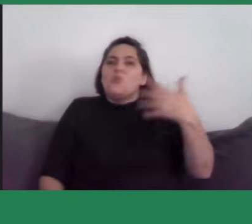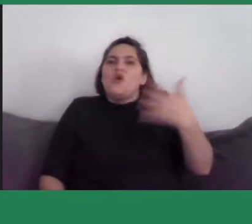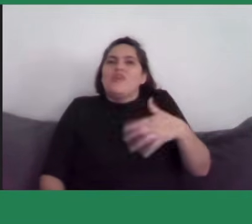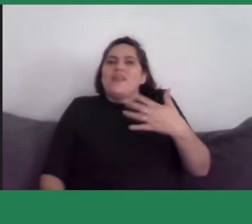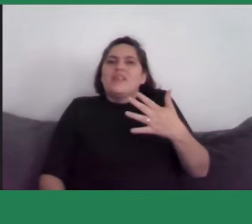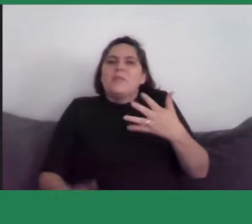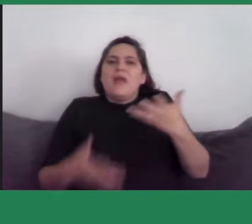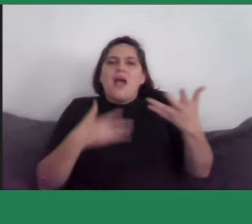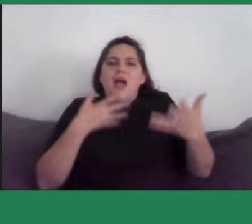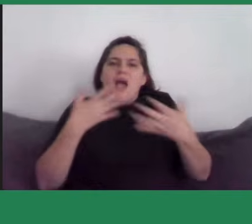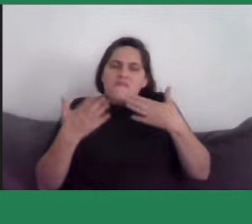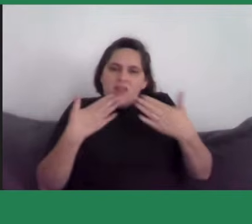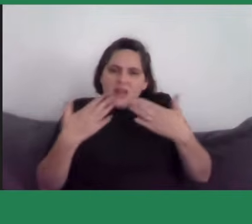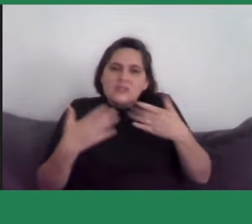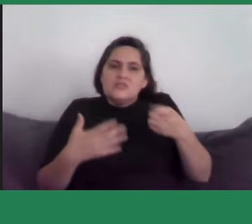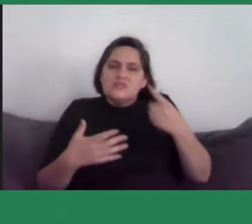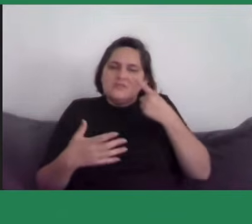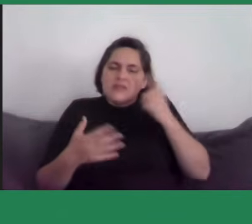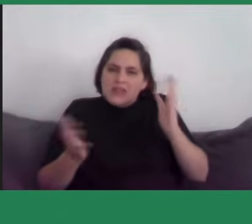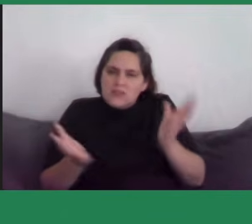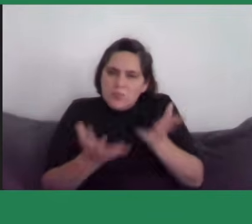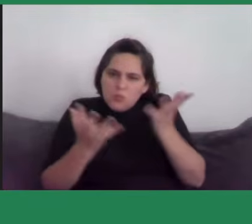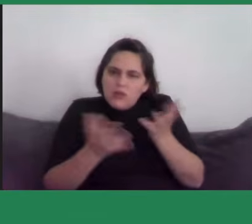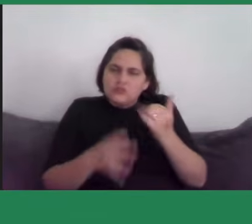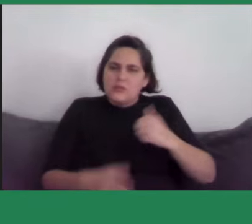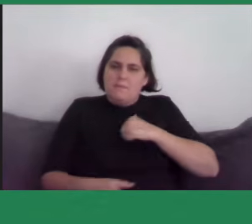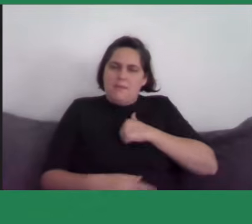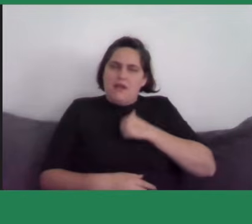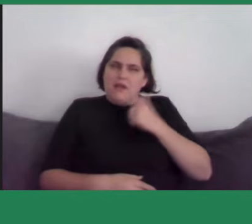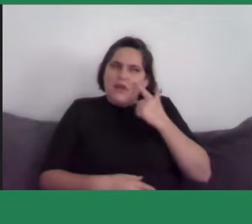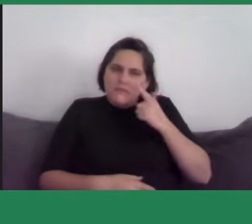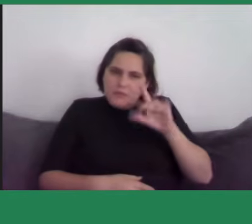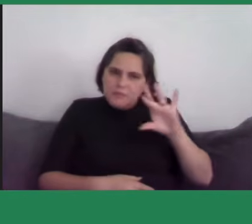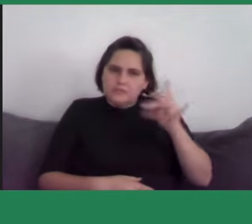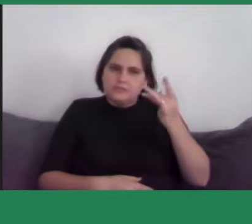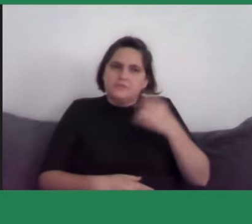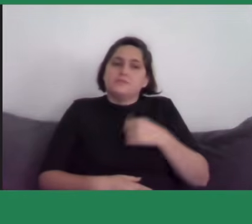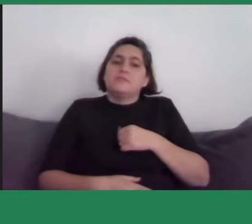enseñar entonces en la estimulación temprana. Otras